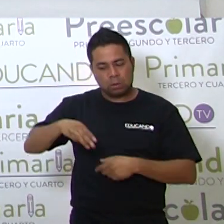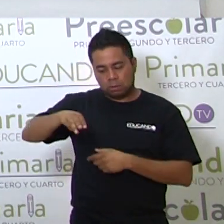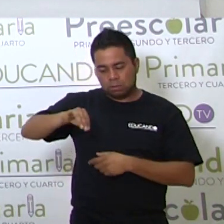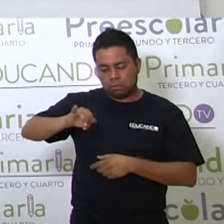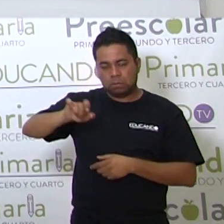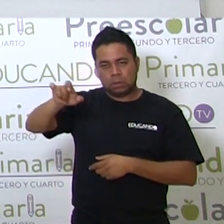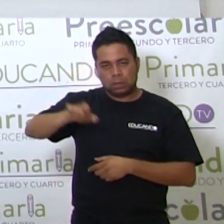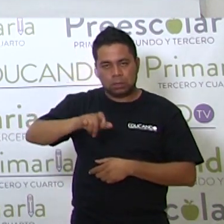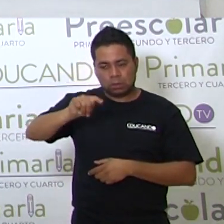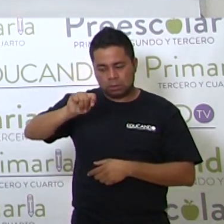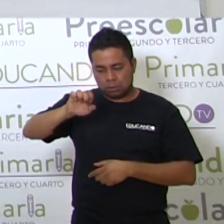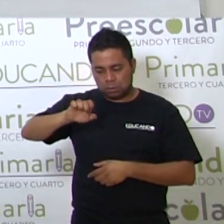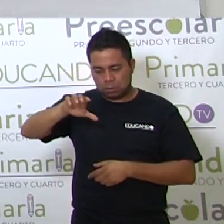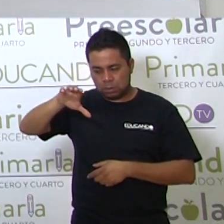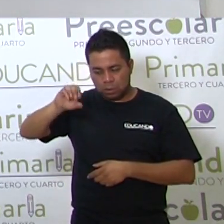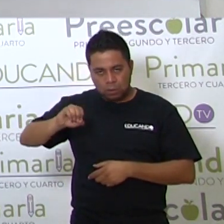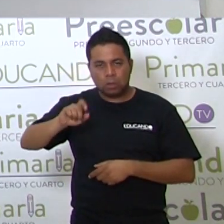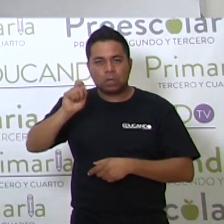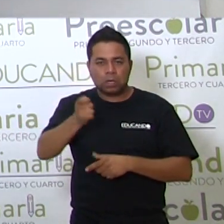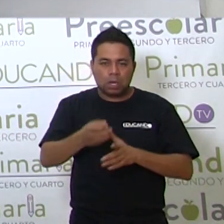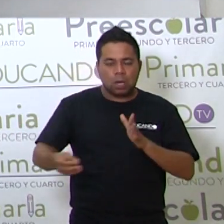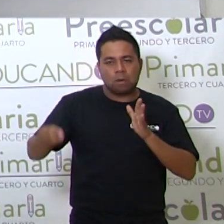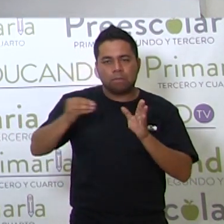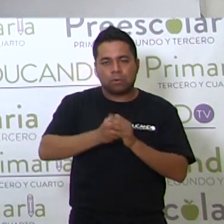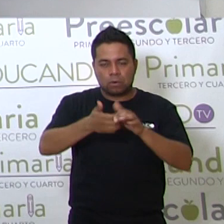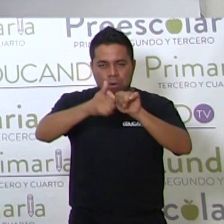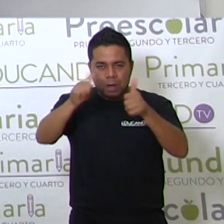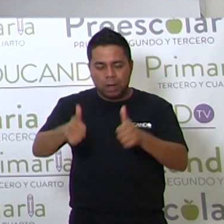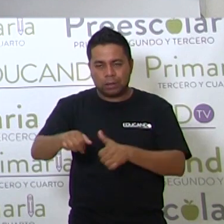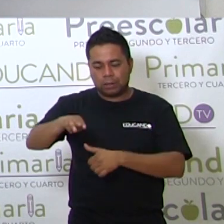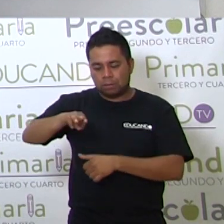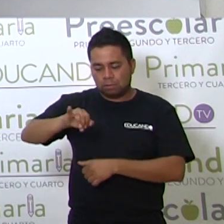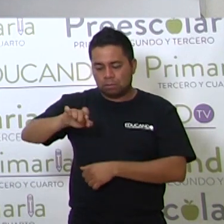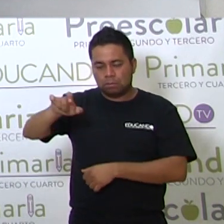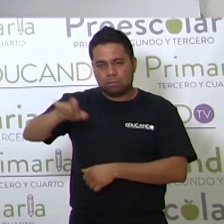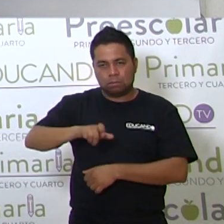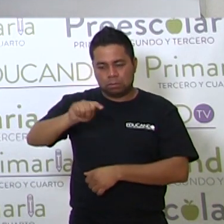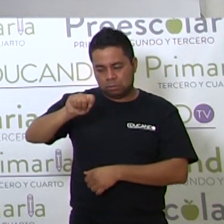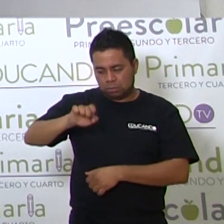mixtecos. Entonces ahí ponemos arte mixteco.